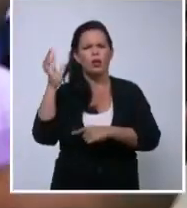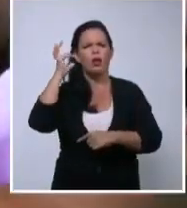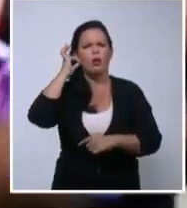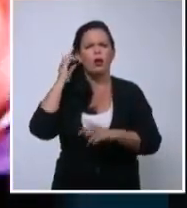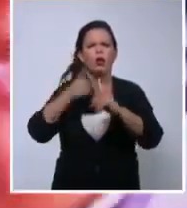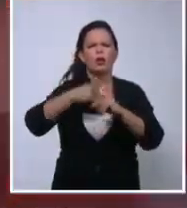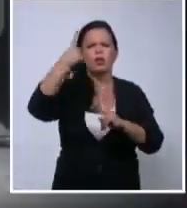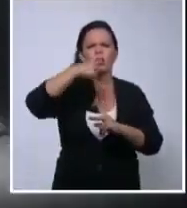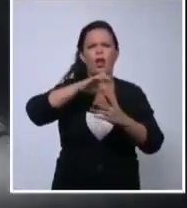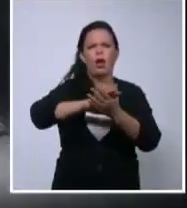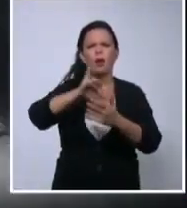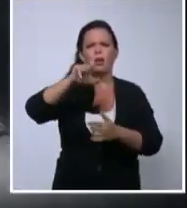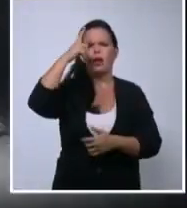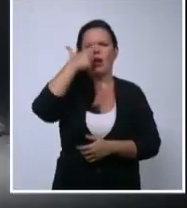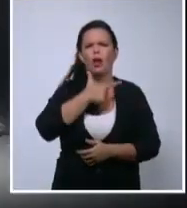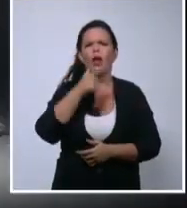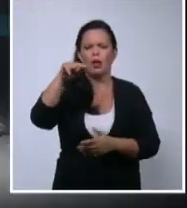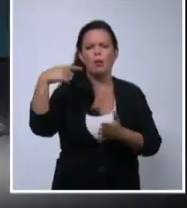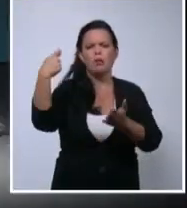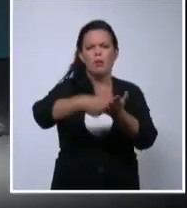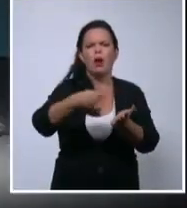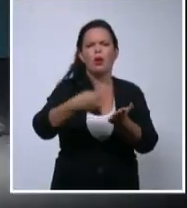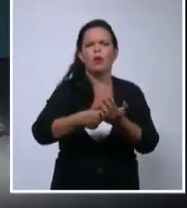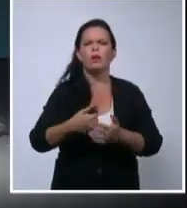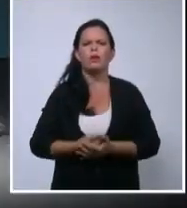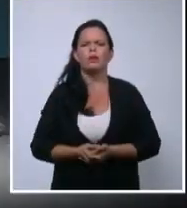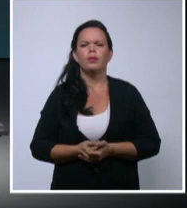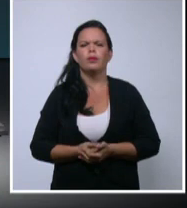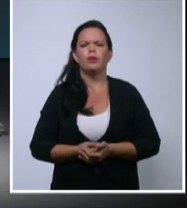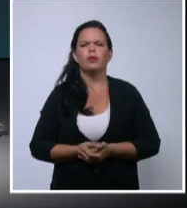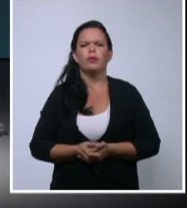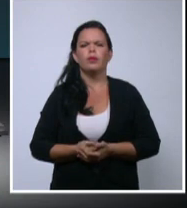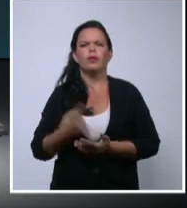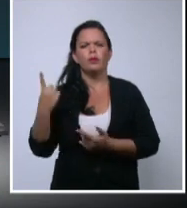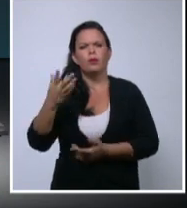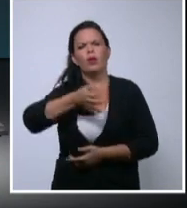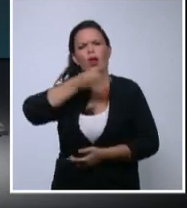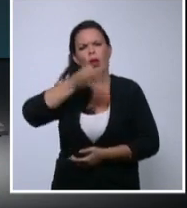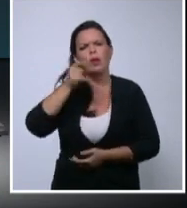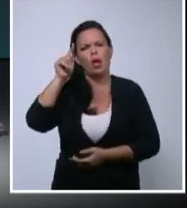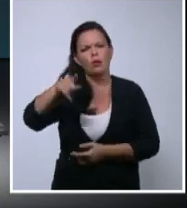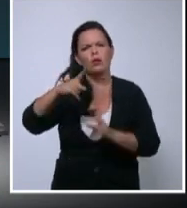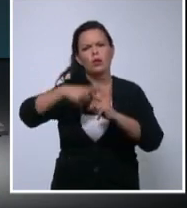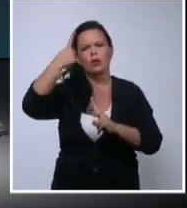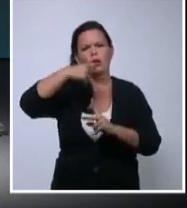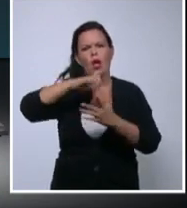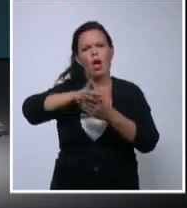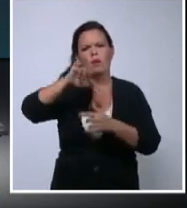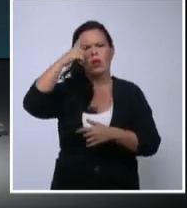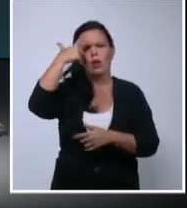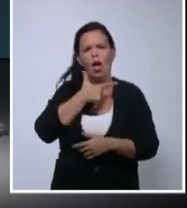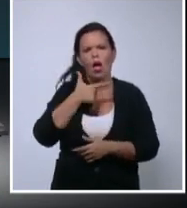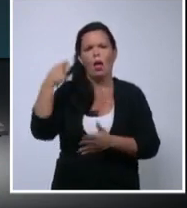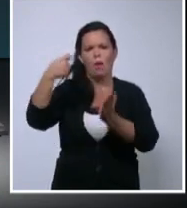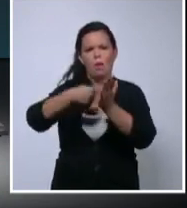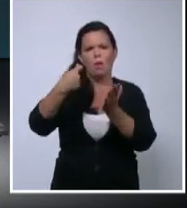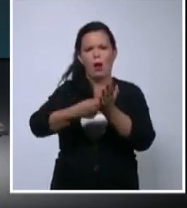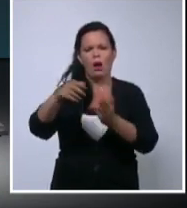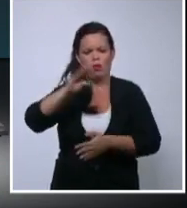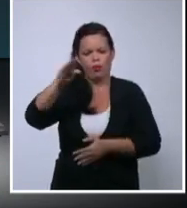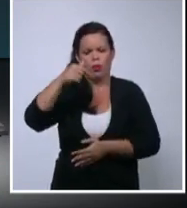mujer. Que la mira por cada actividad, por ejemplo, golpear policía, vivía, le tiene que